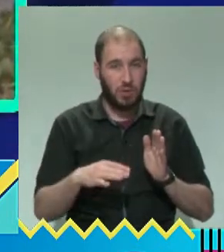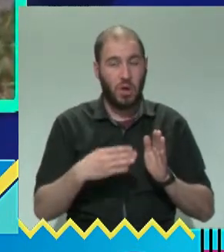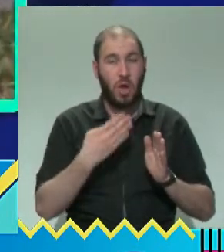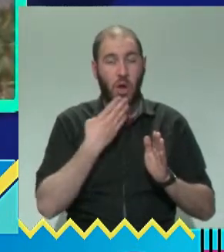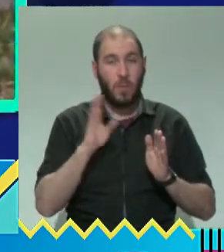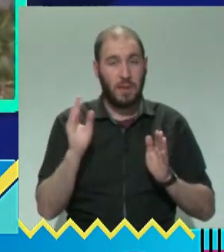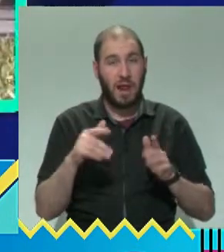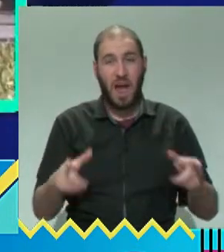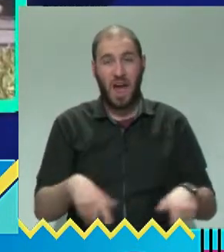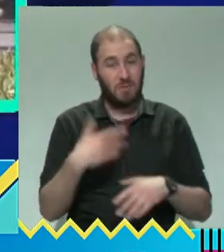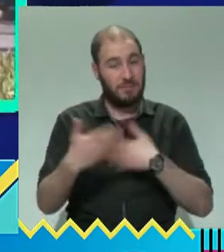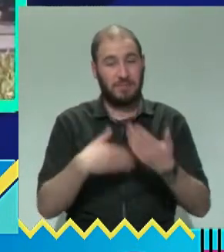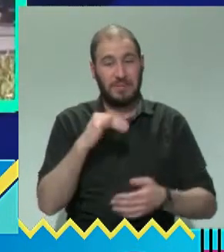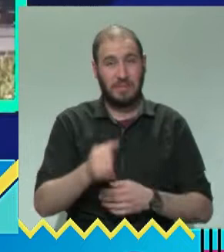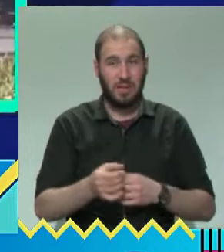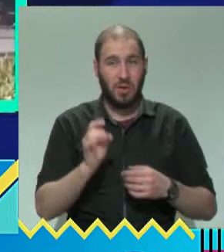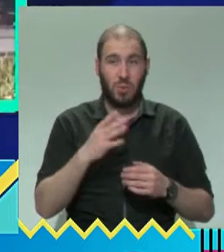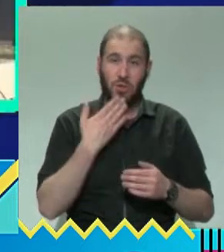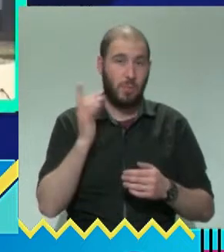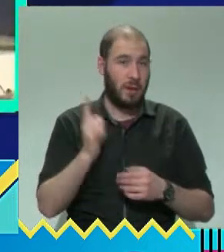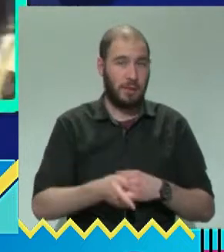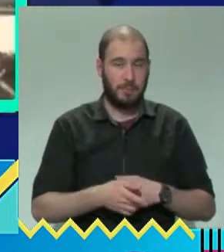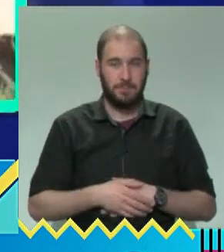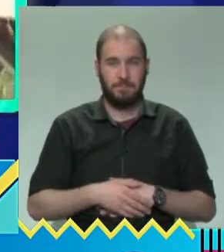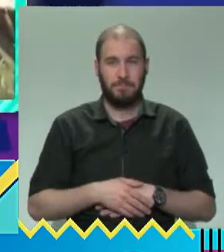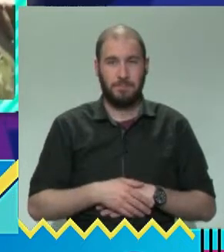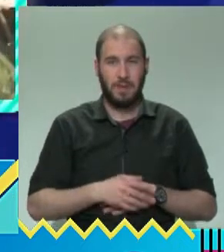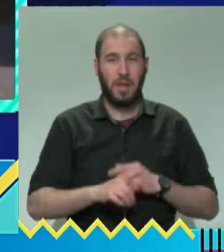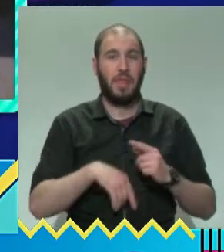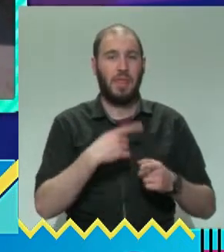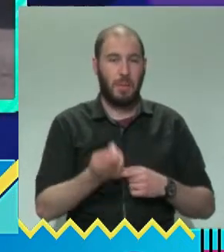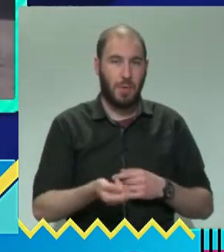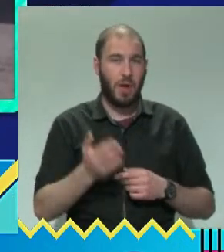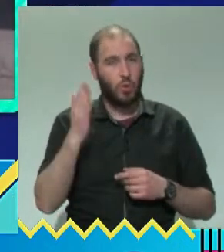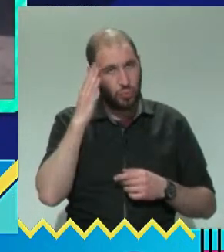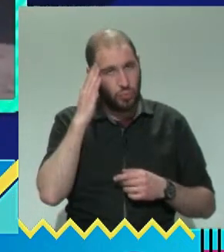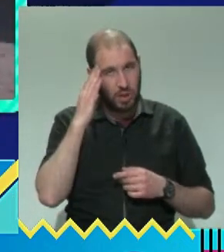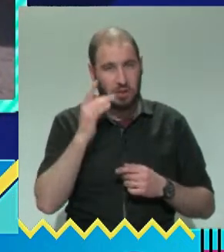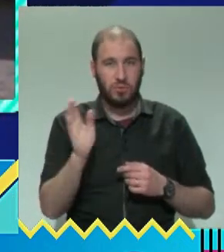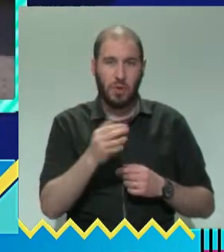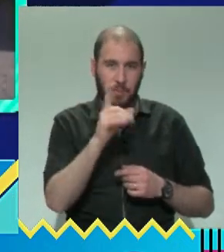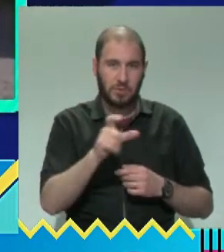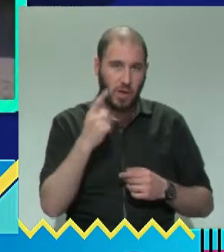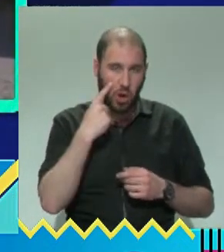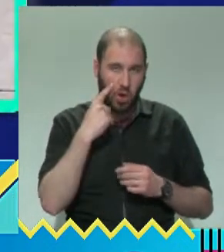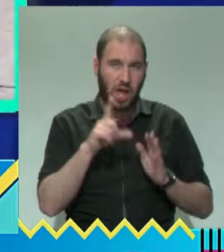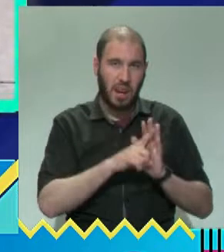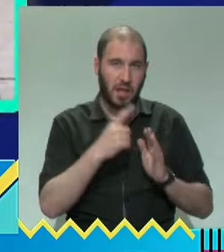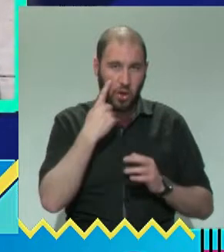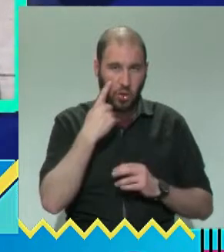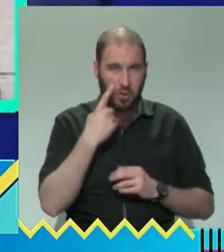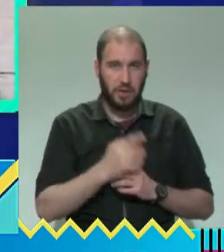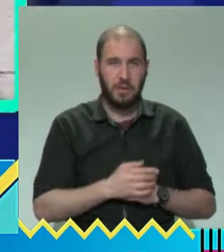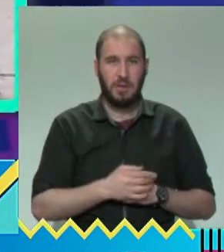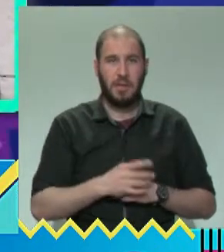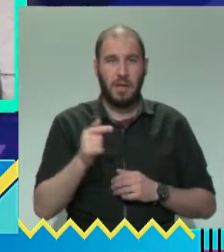el arbolado va a funcionar, solo hay que hacerlo cumplir. Bien. Y después aparecerá la cultura una vez que todo el mundo ya conozca las leyes y lo